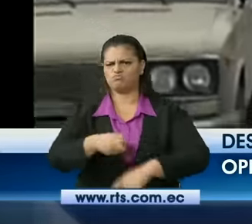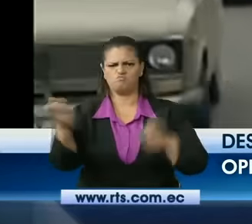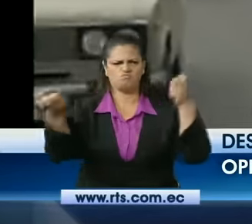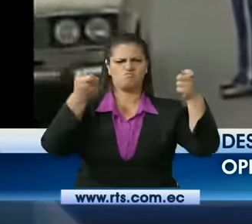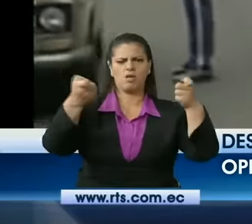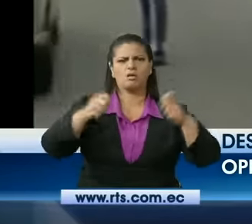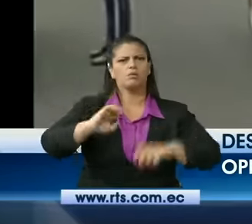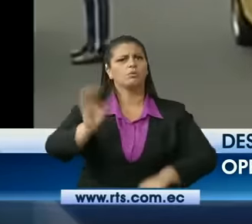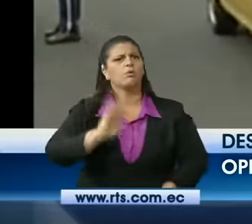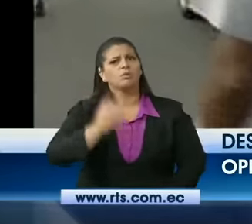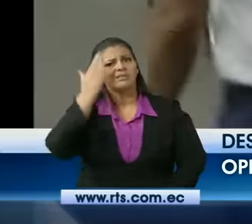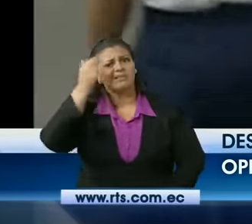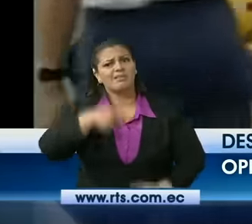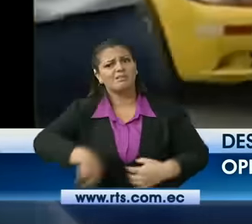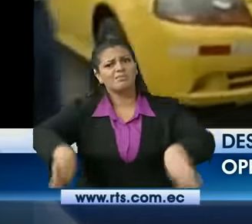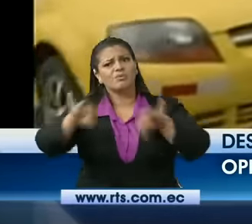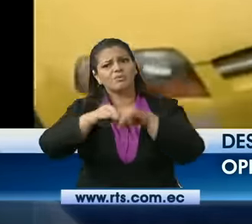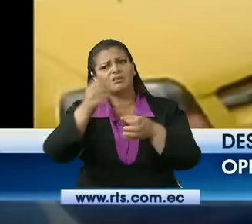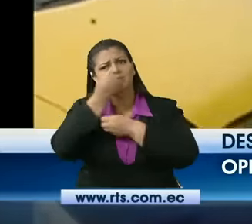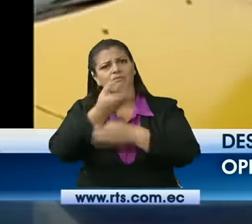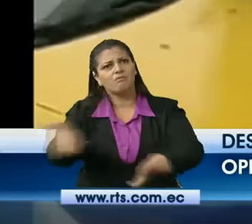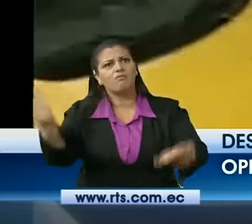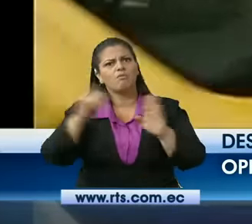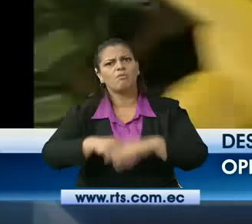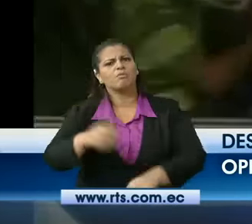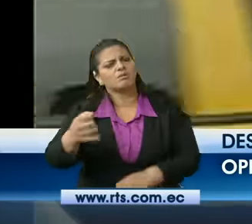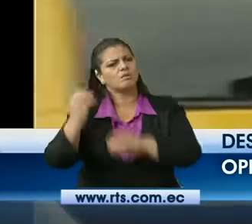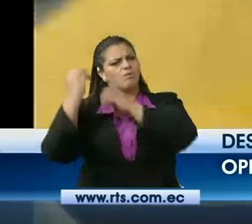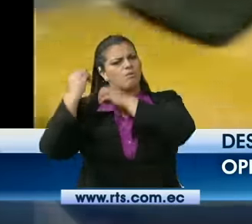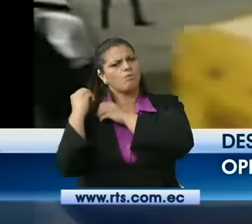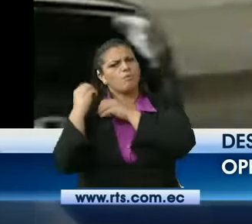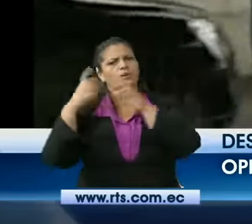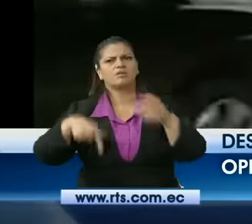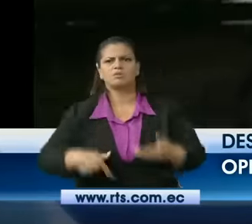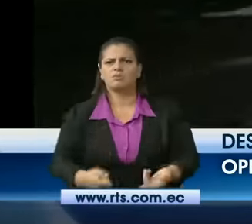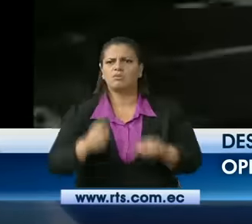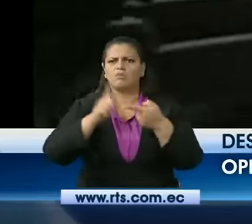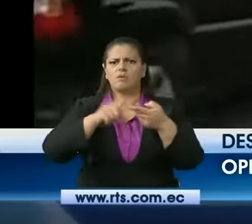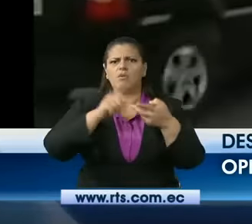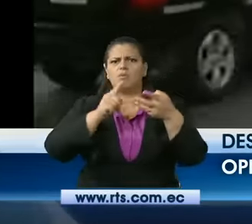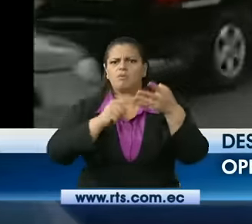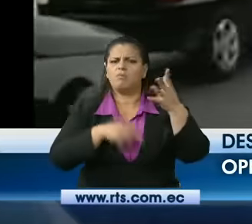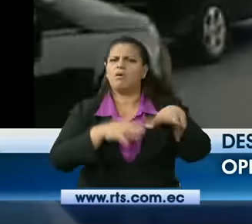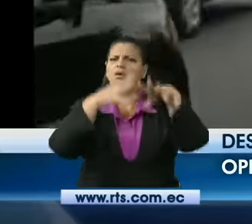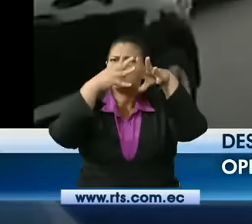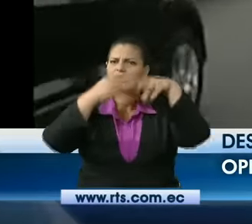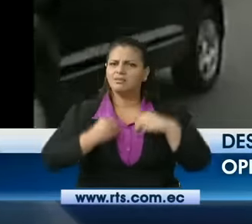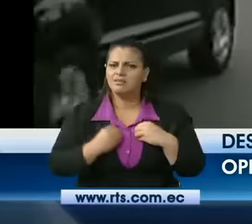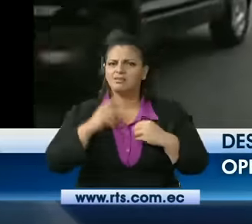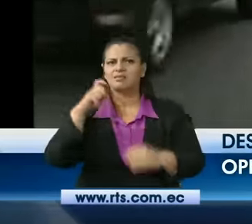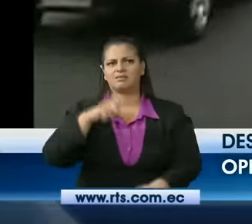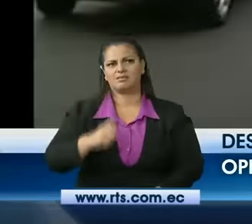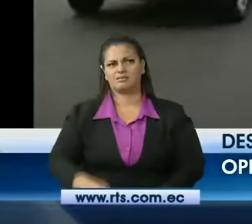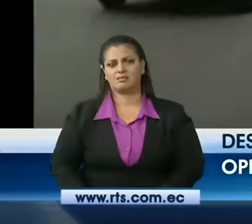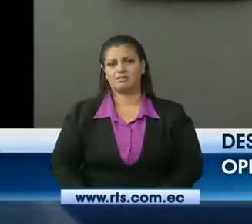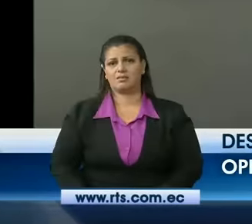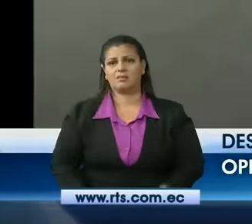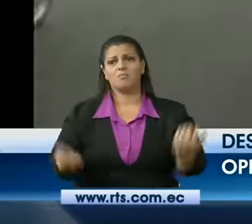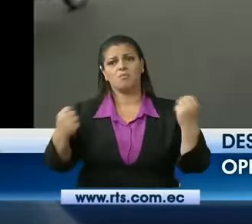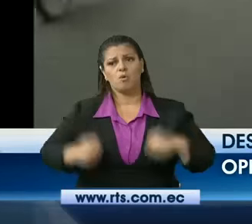cumpla con sus obligaciones y nos ayude a ordenar el tránsito en la ciudad, que eso es lo que queremos. Lo que queremos es que el vehículo que esté circulando lo